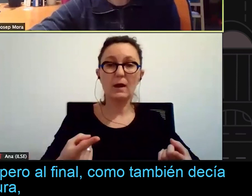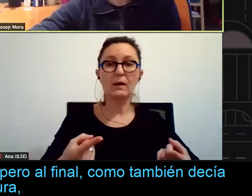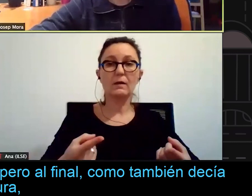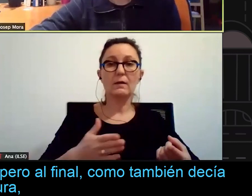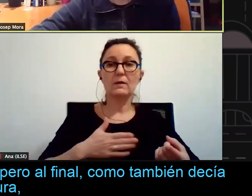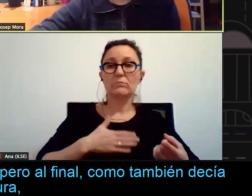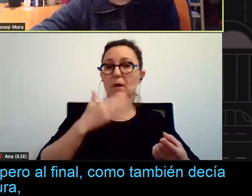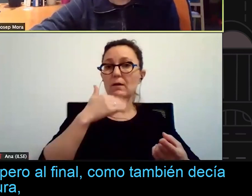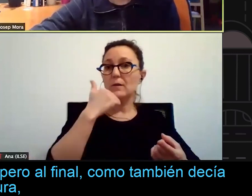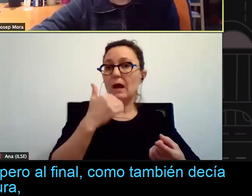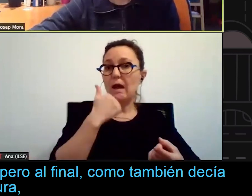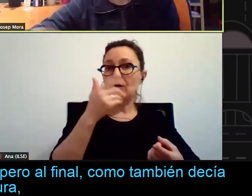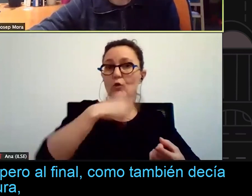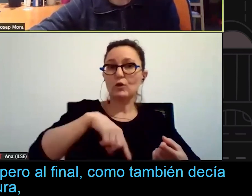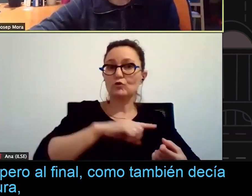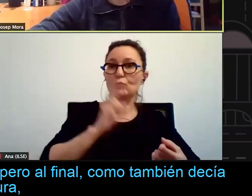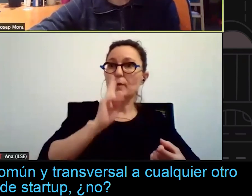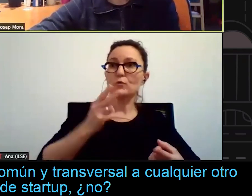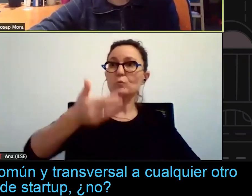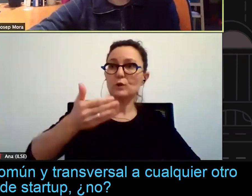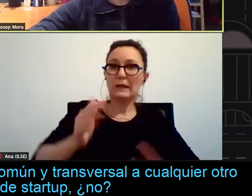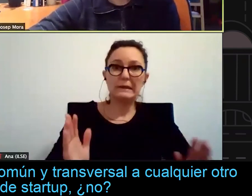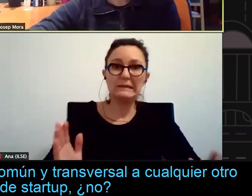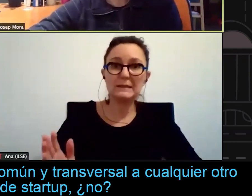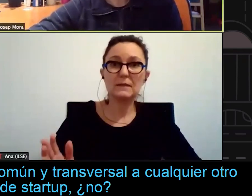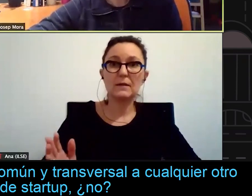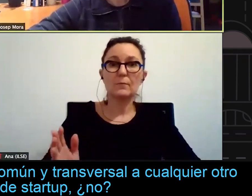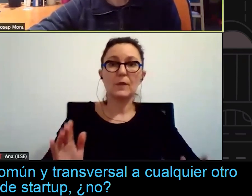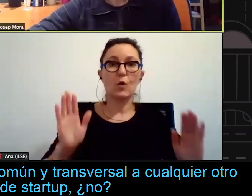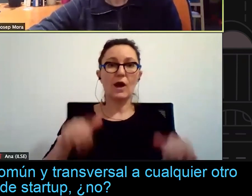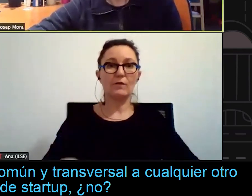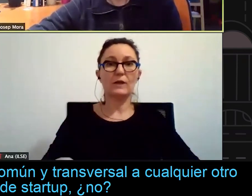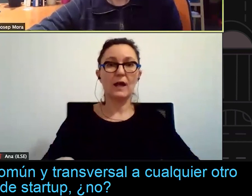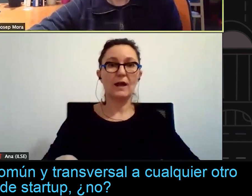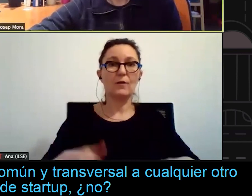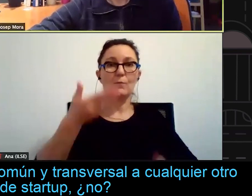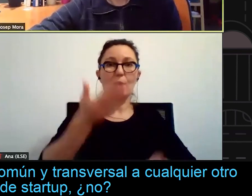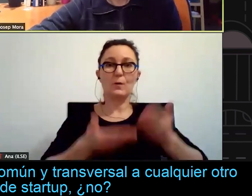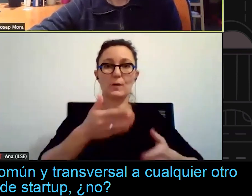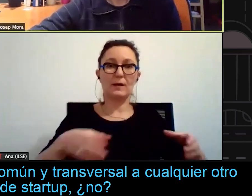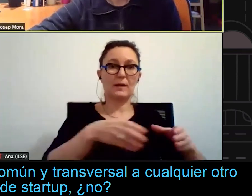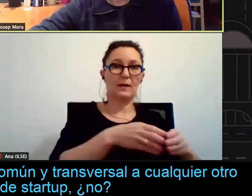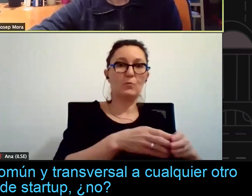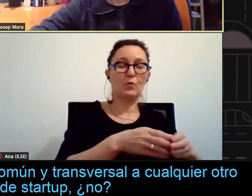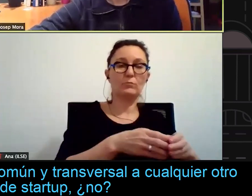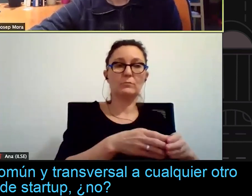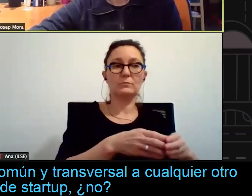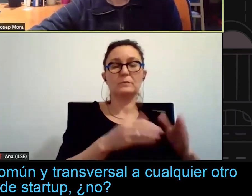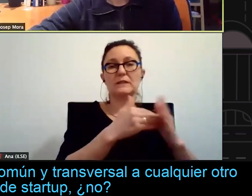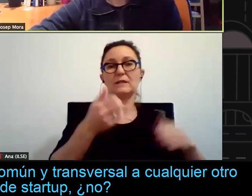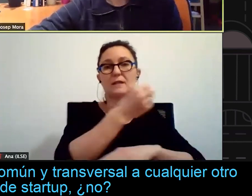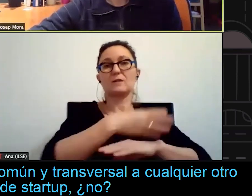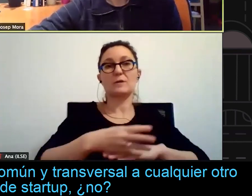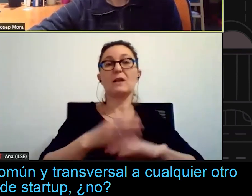como también decía Laura, la importancia del equipo y demás es algo común, ¿no?, y transversal a cualquier otro tipo de proyecto